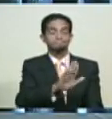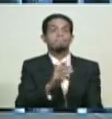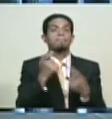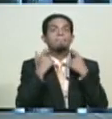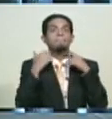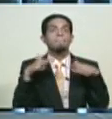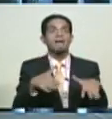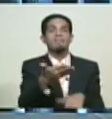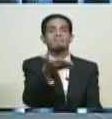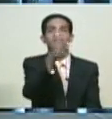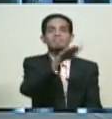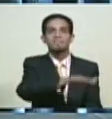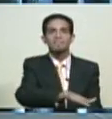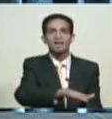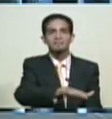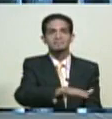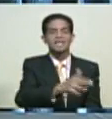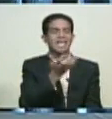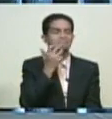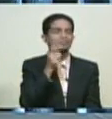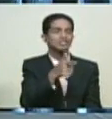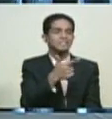de manos de criminales